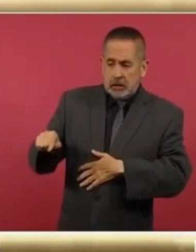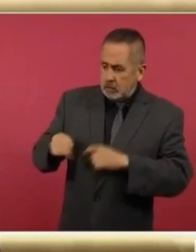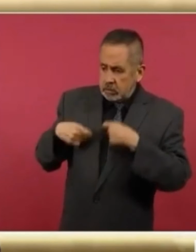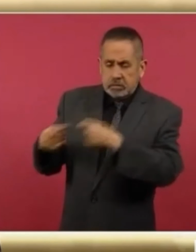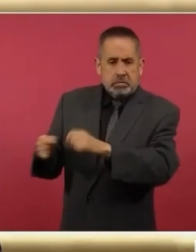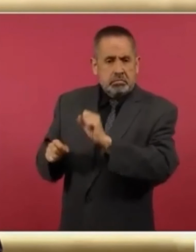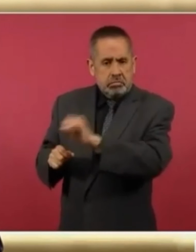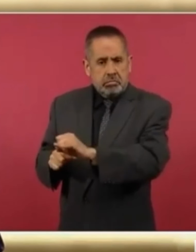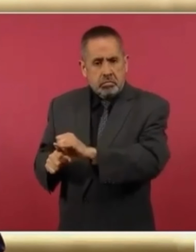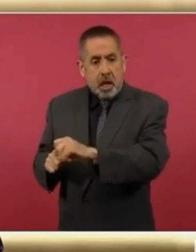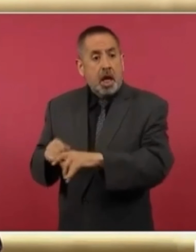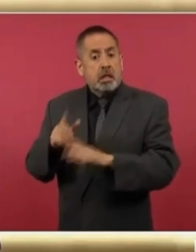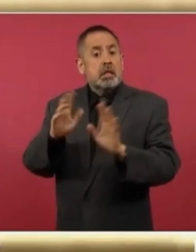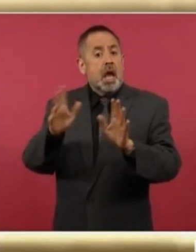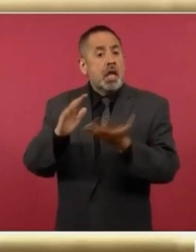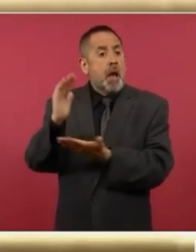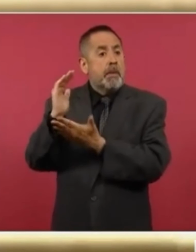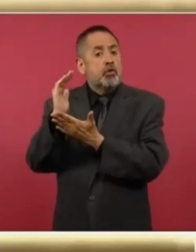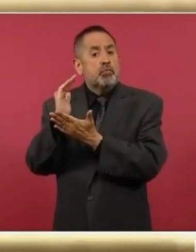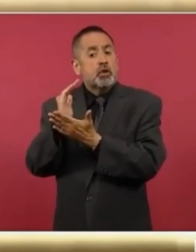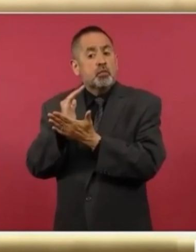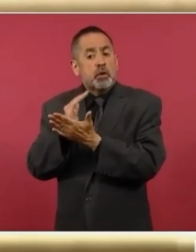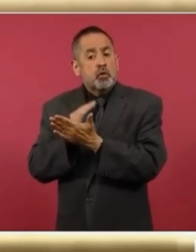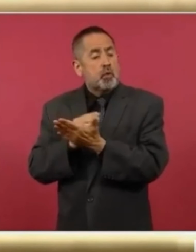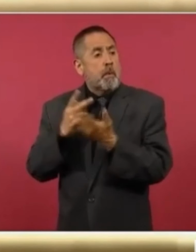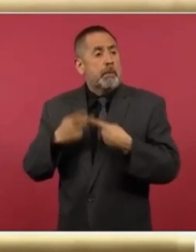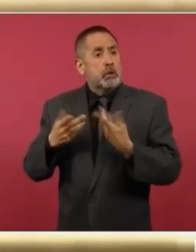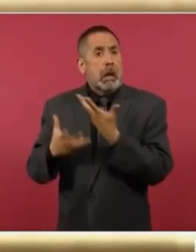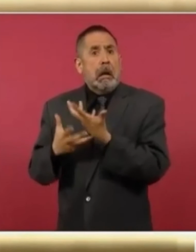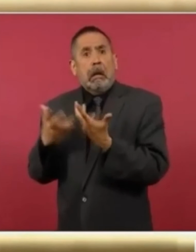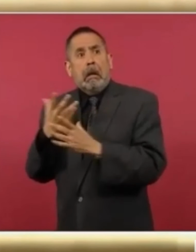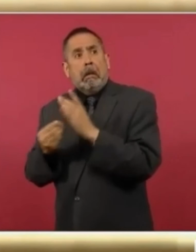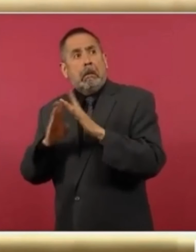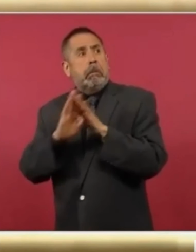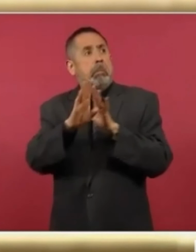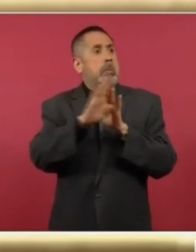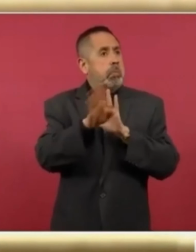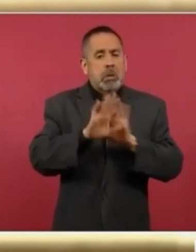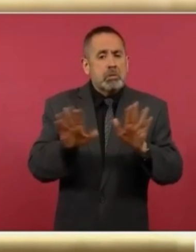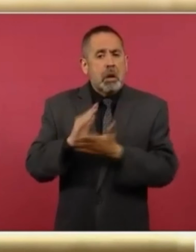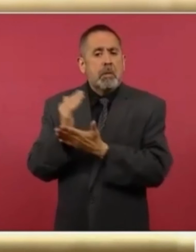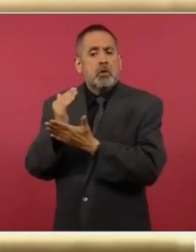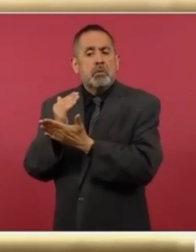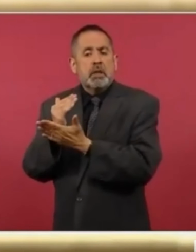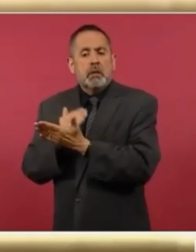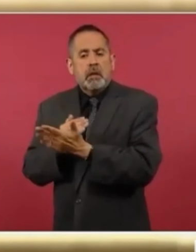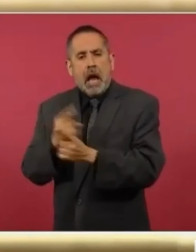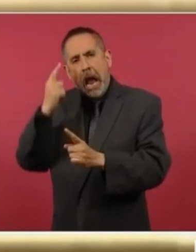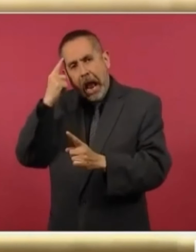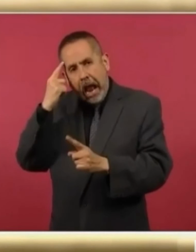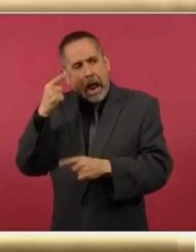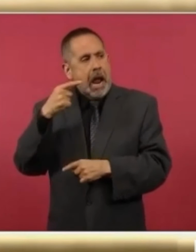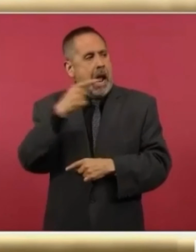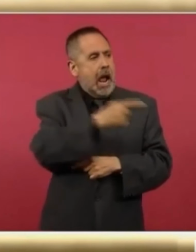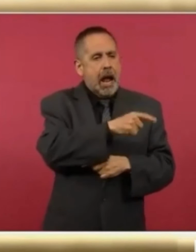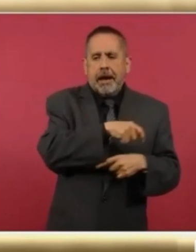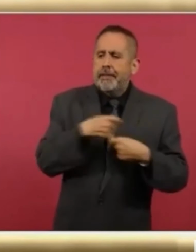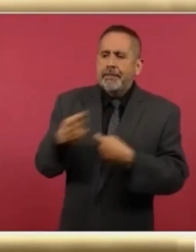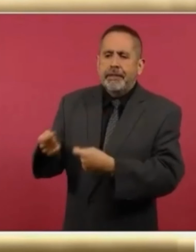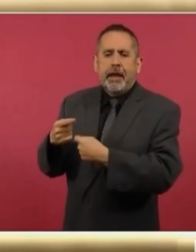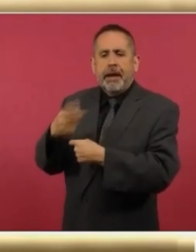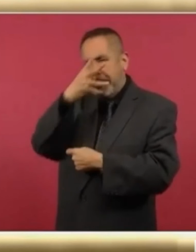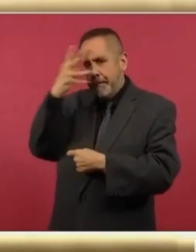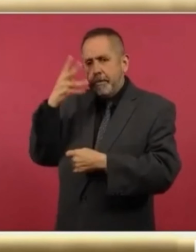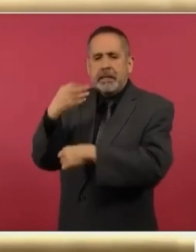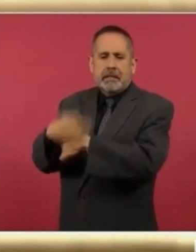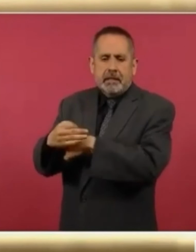se redujo el flujo migratorio, la travesía